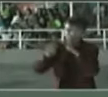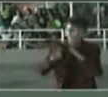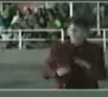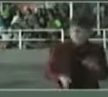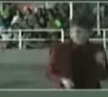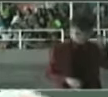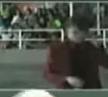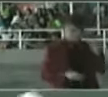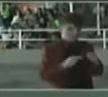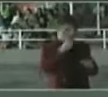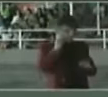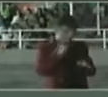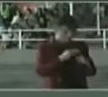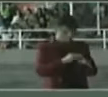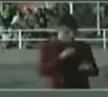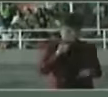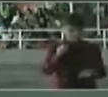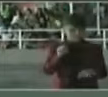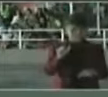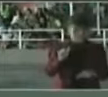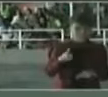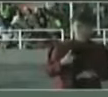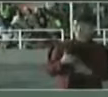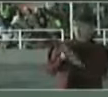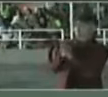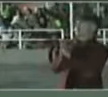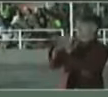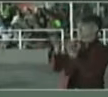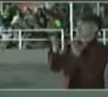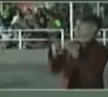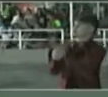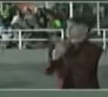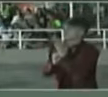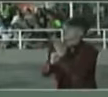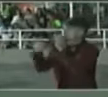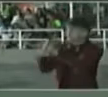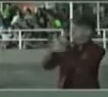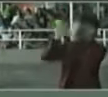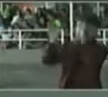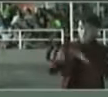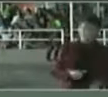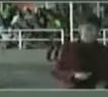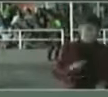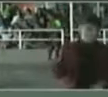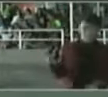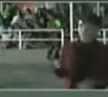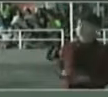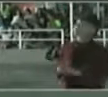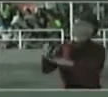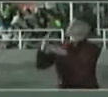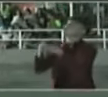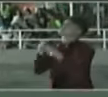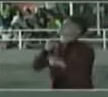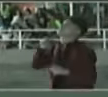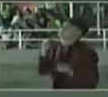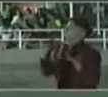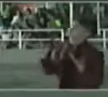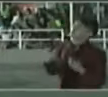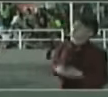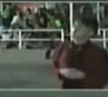te ruego que me muestres tu gloria. Otros hombres le dijeron: danos un nombre.